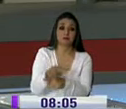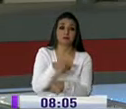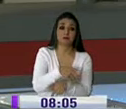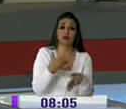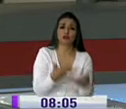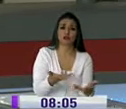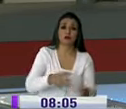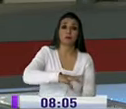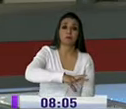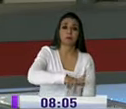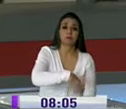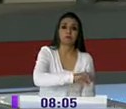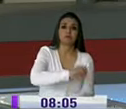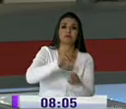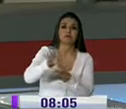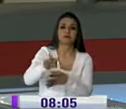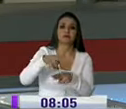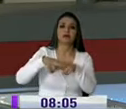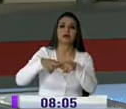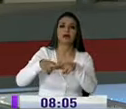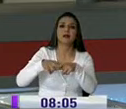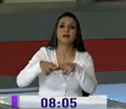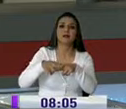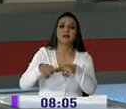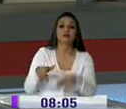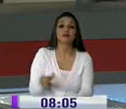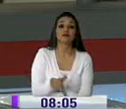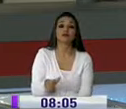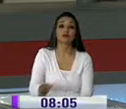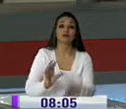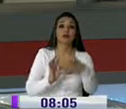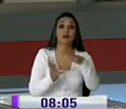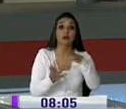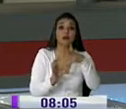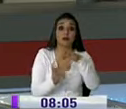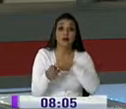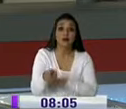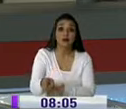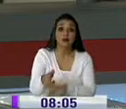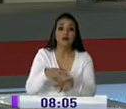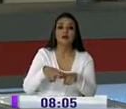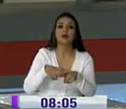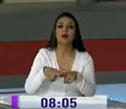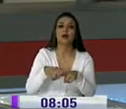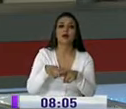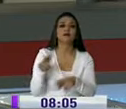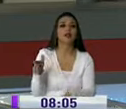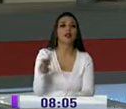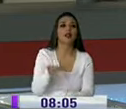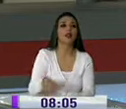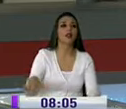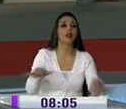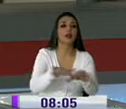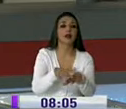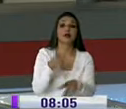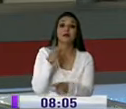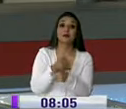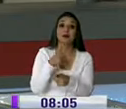sustraídos, estos alquilaban un taxi y andaban con una lavadora por medio de algunos sitios de los Chillos, lo que